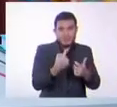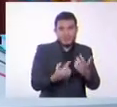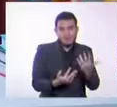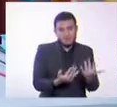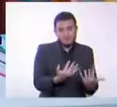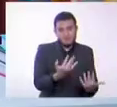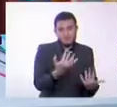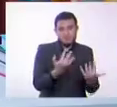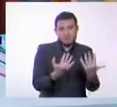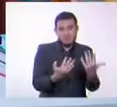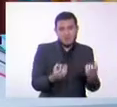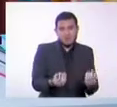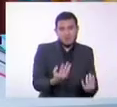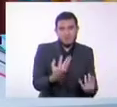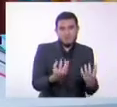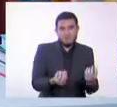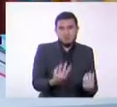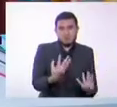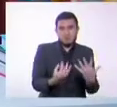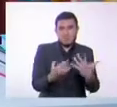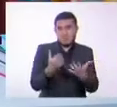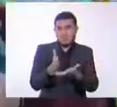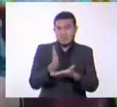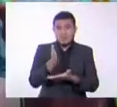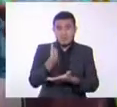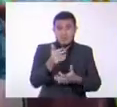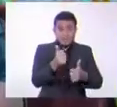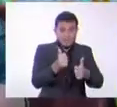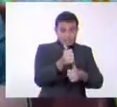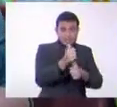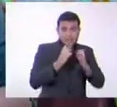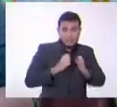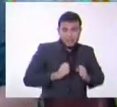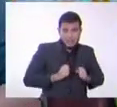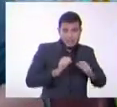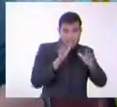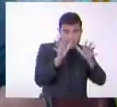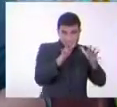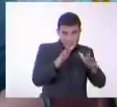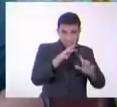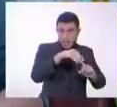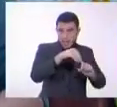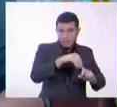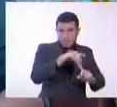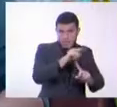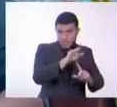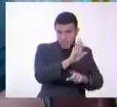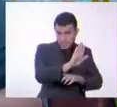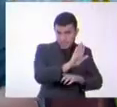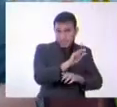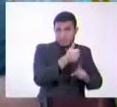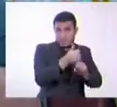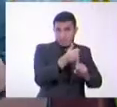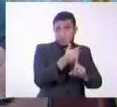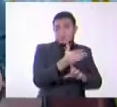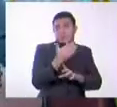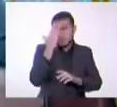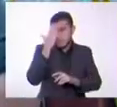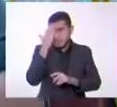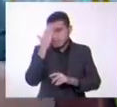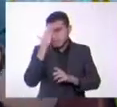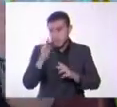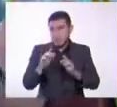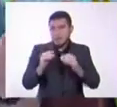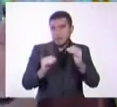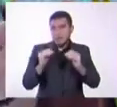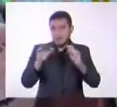flora dominante y climas que son muy específicos, y que también conocemos las regiones en